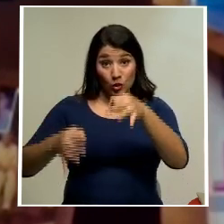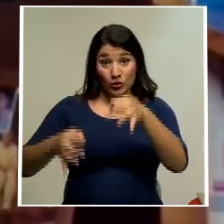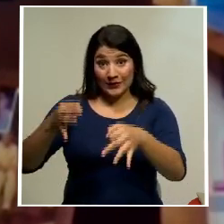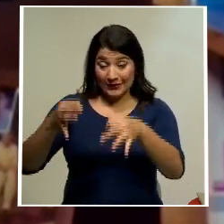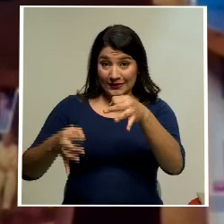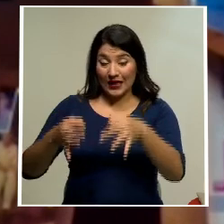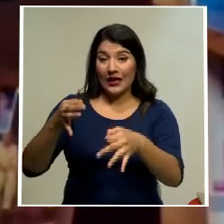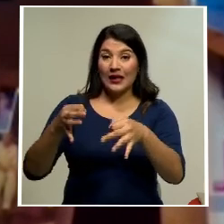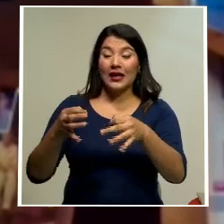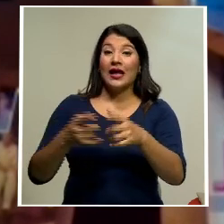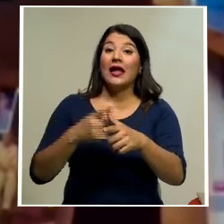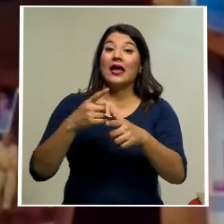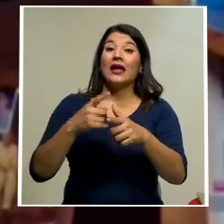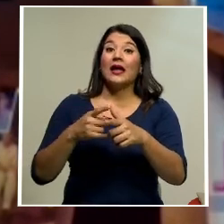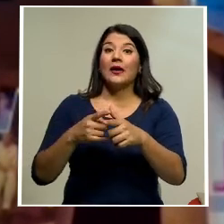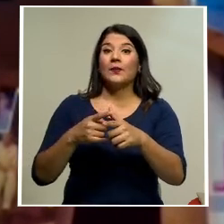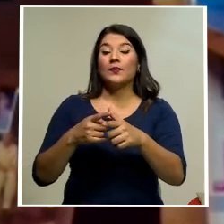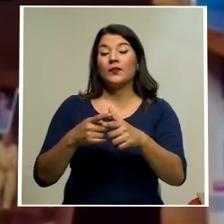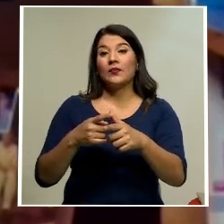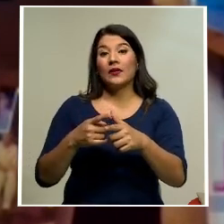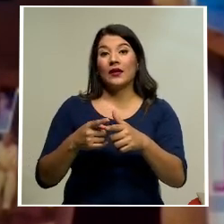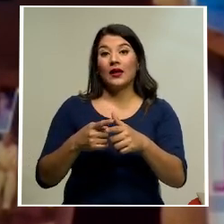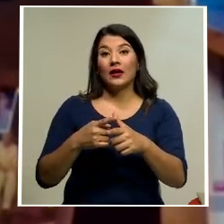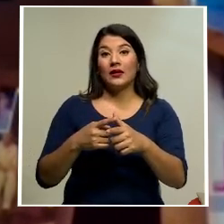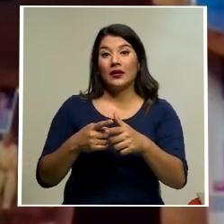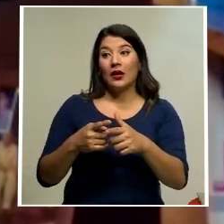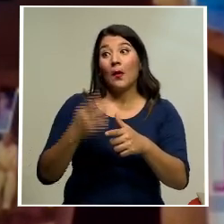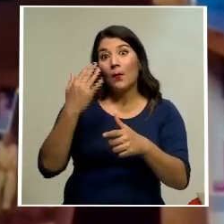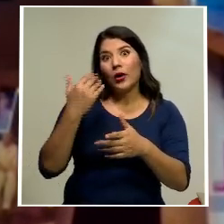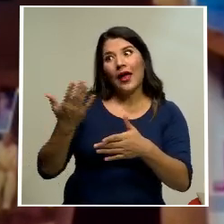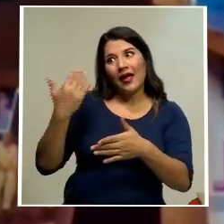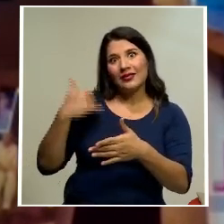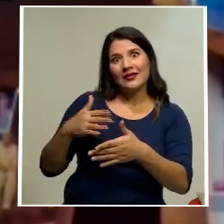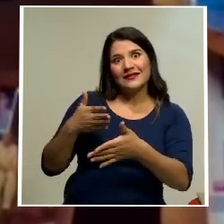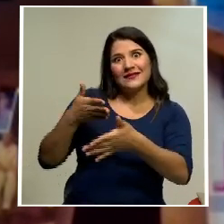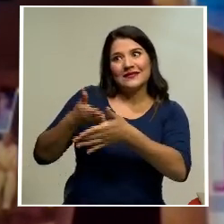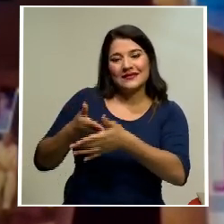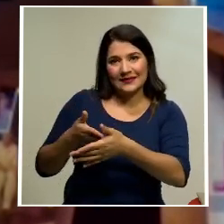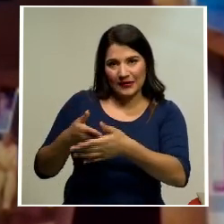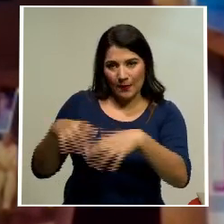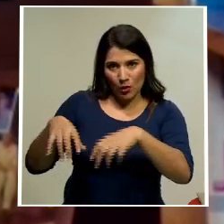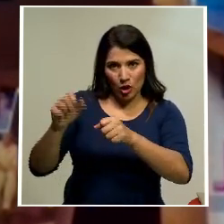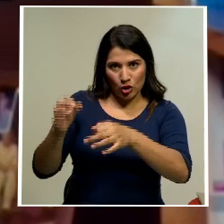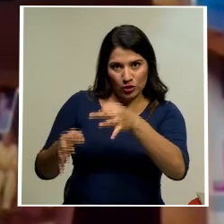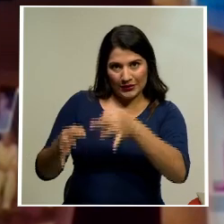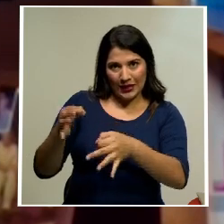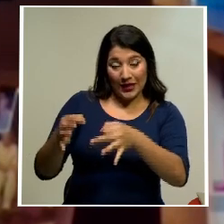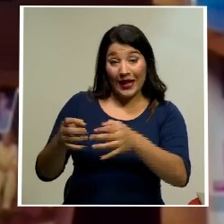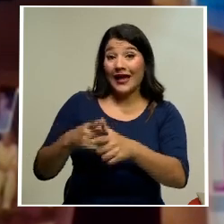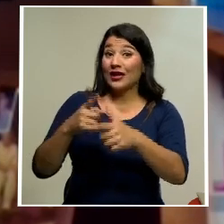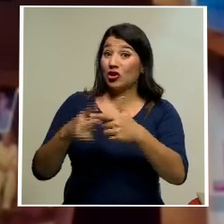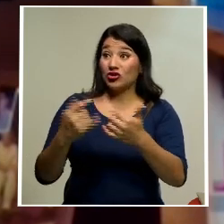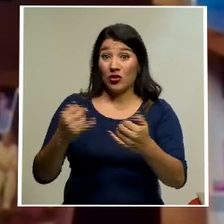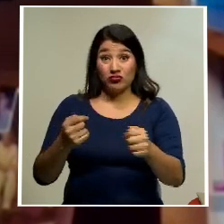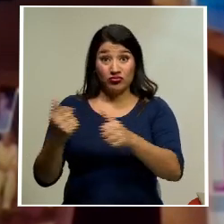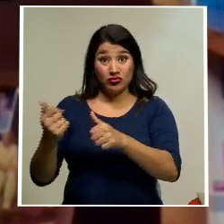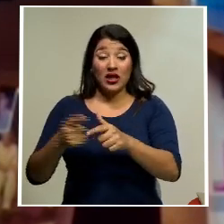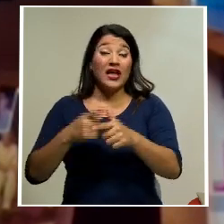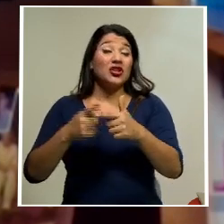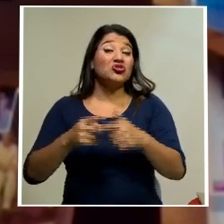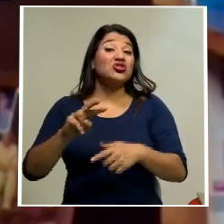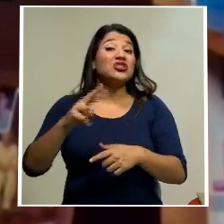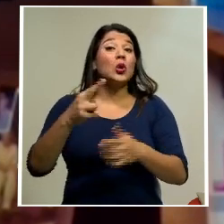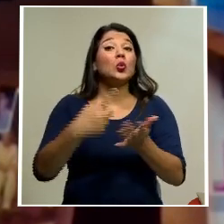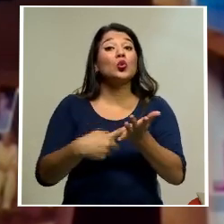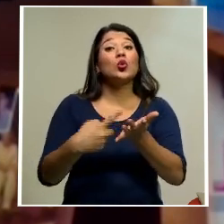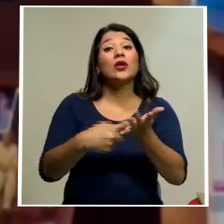esa normativa que afectaba su funcionamiento interno, y la lógica indica que en segundo debate solo se requiere la